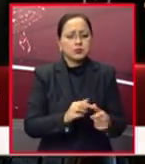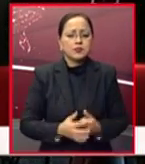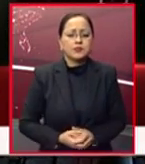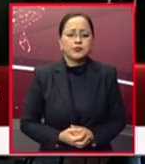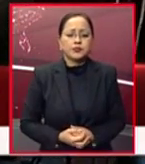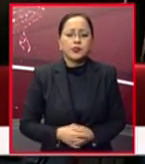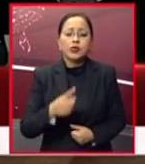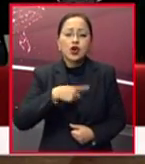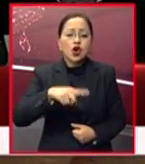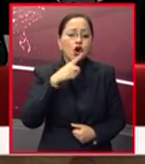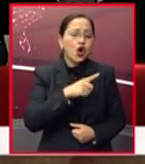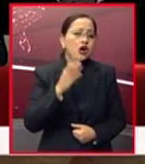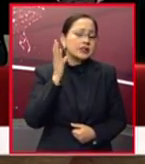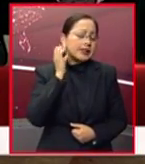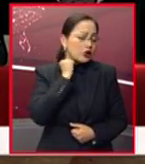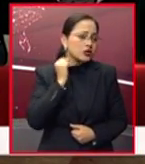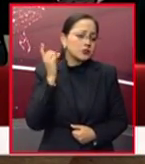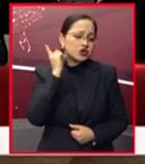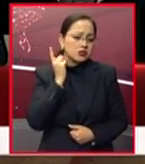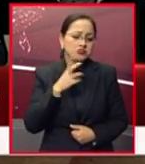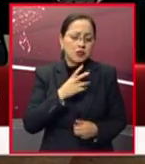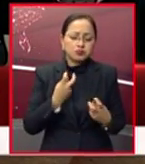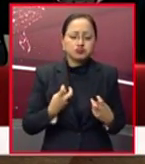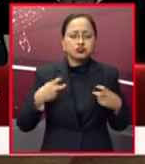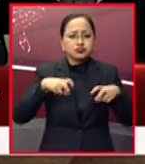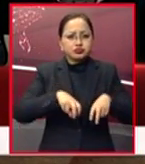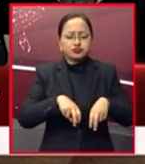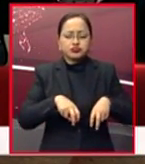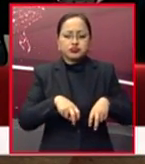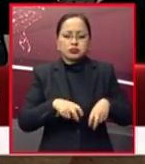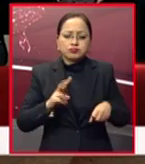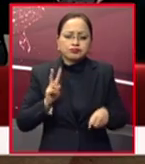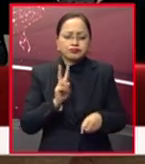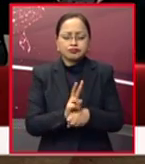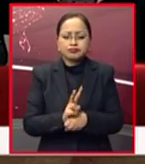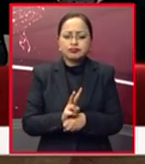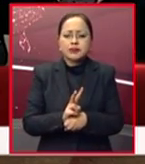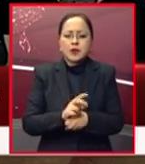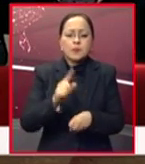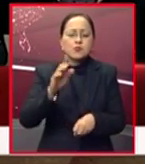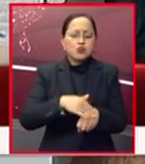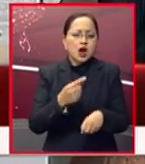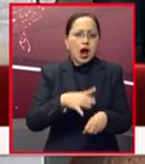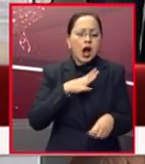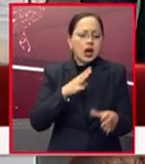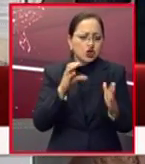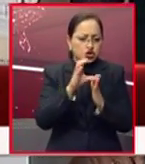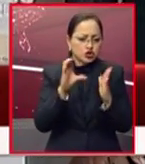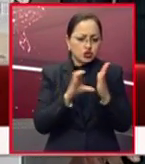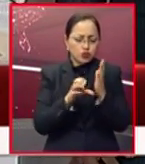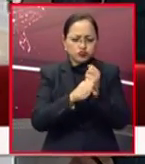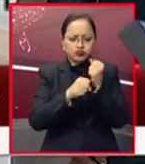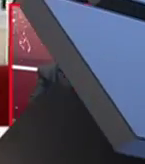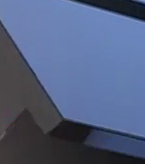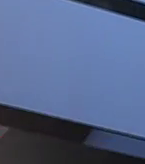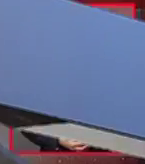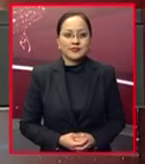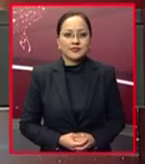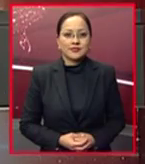Los legisladores montaron una guardia de honor ante la Carta Magna que se exhibe en la Cámara de Diputados.